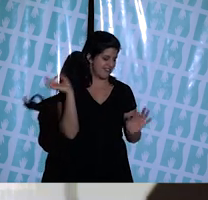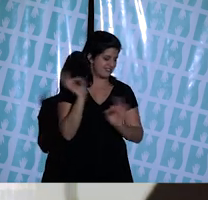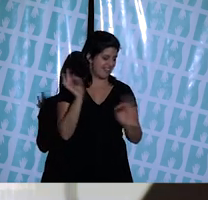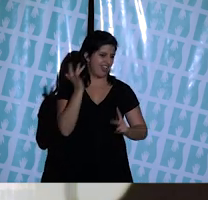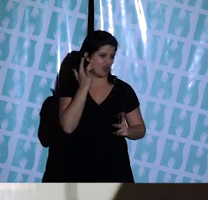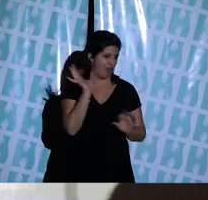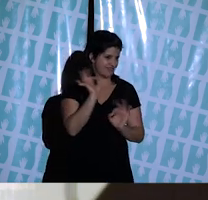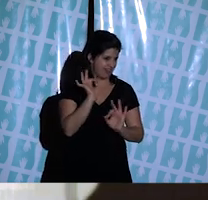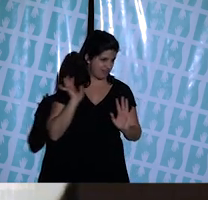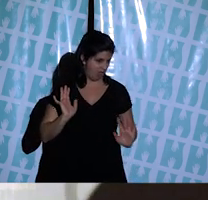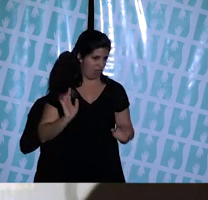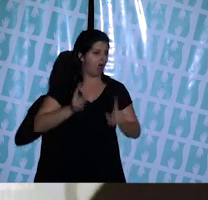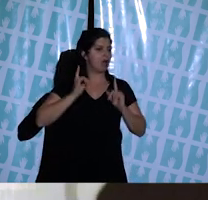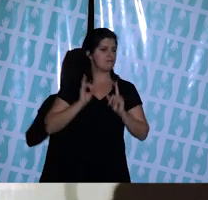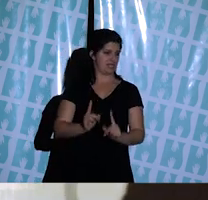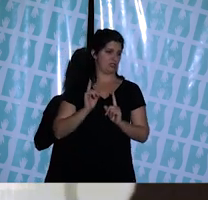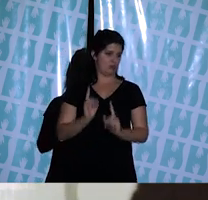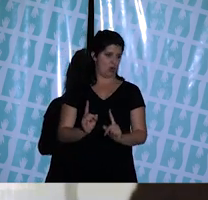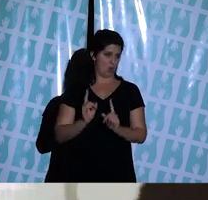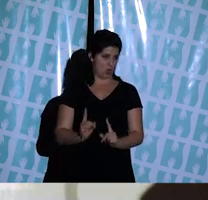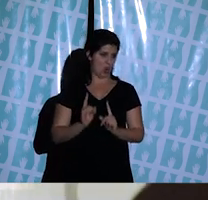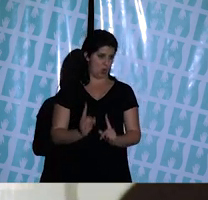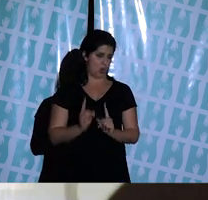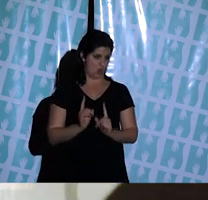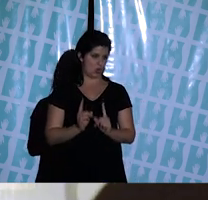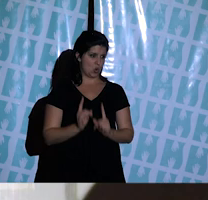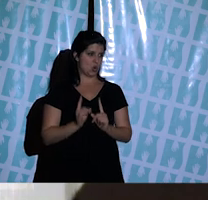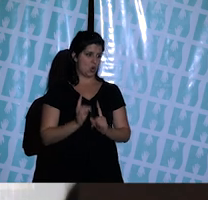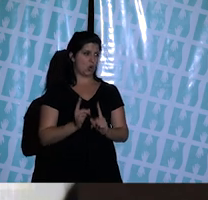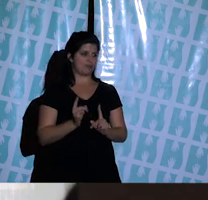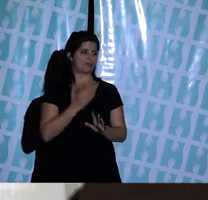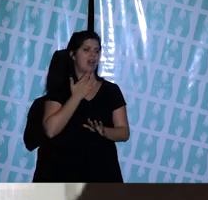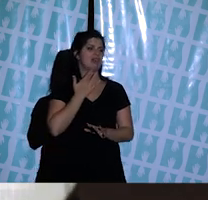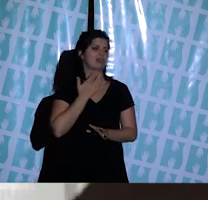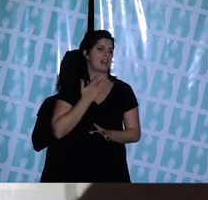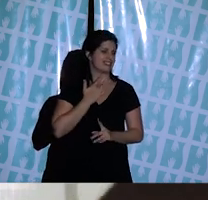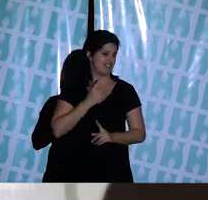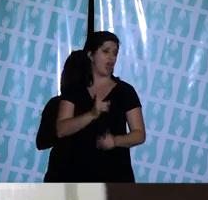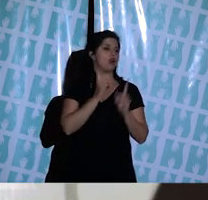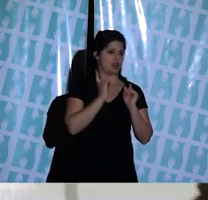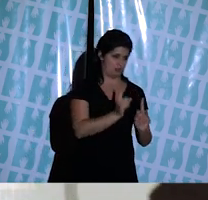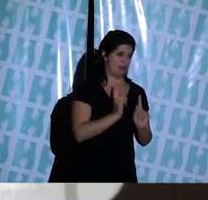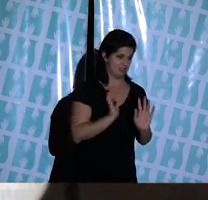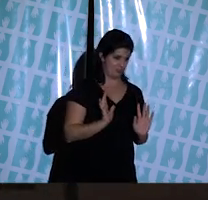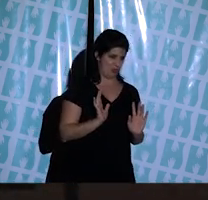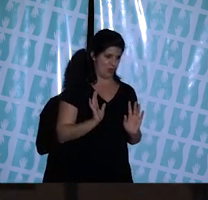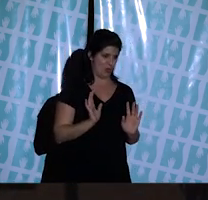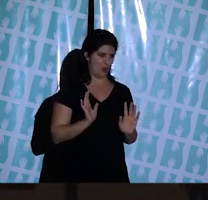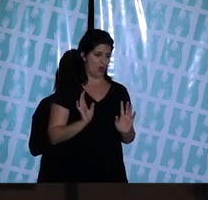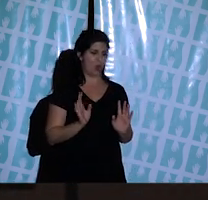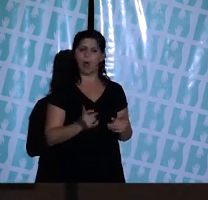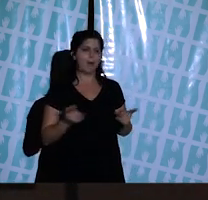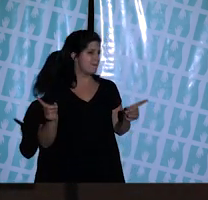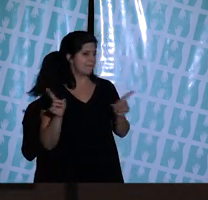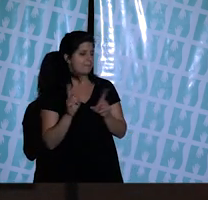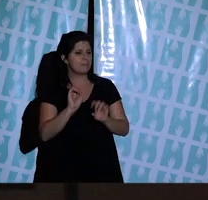tocártela. Bueno, esto es lo mismo. Lo mejor, como decía el doctor Eduardo Calina, gran especialista en adicción, uno de mis maestros,